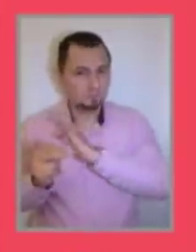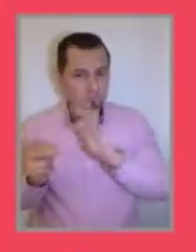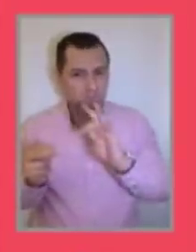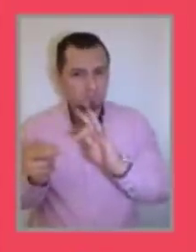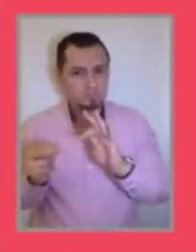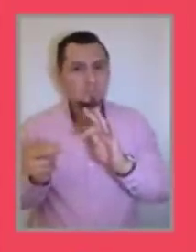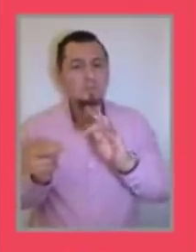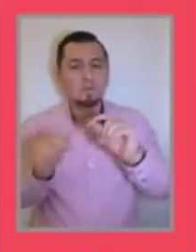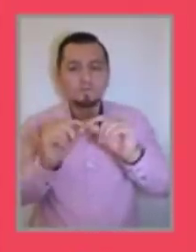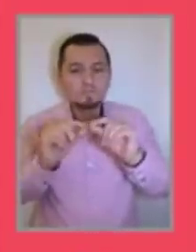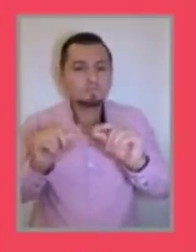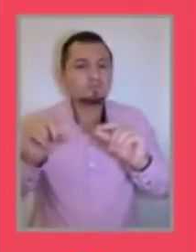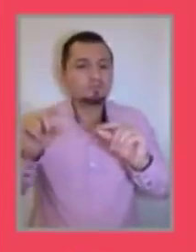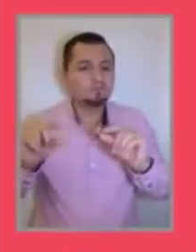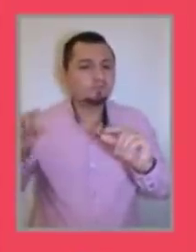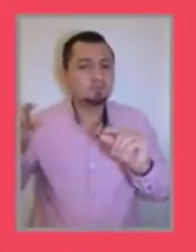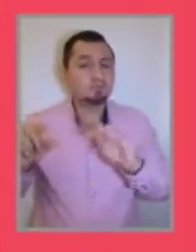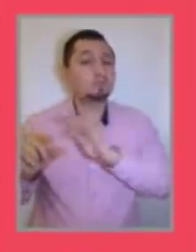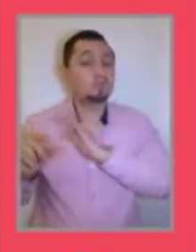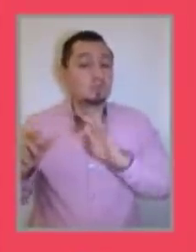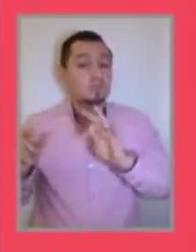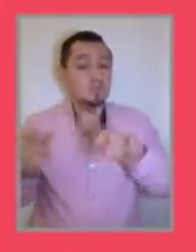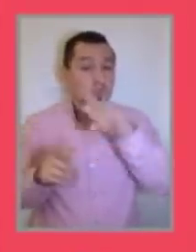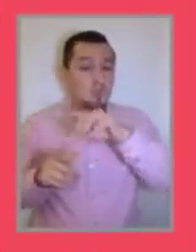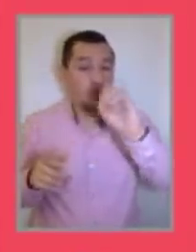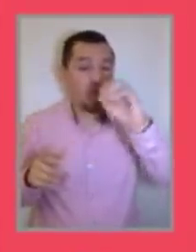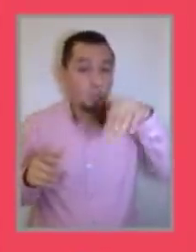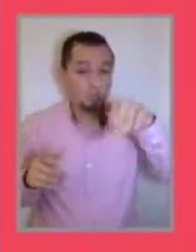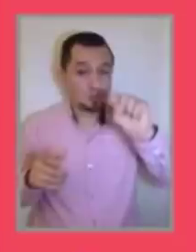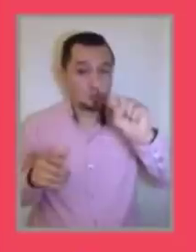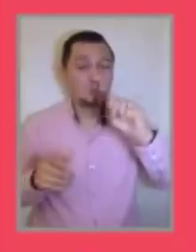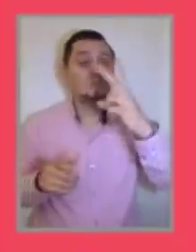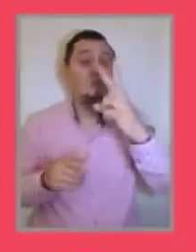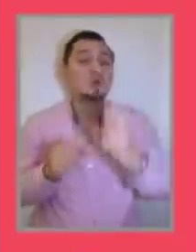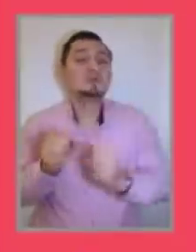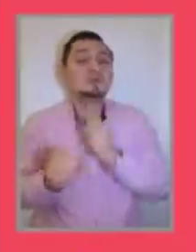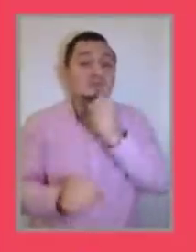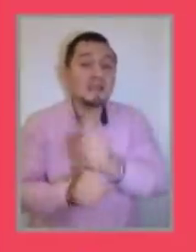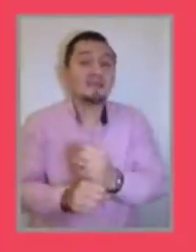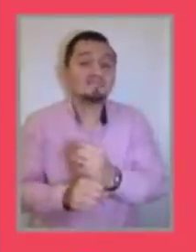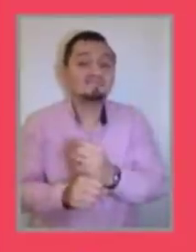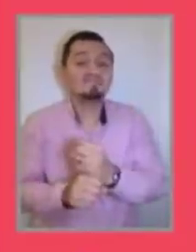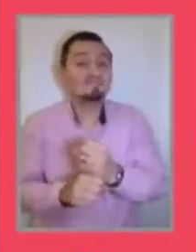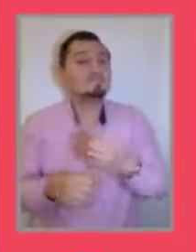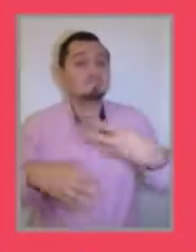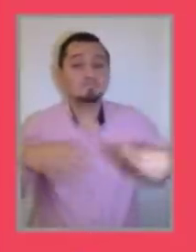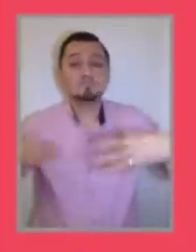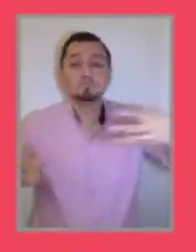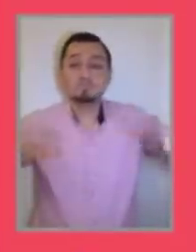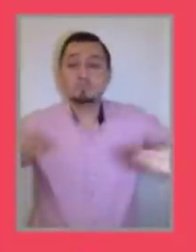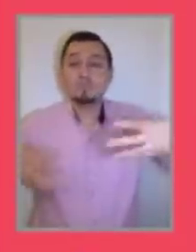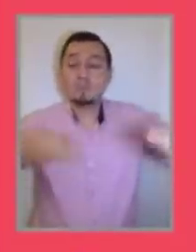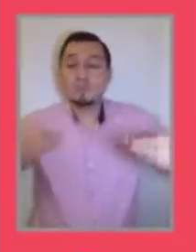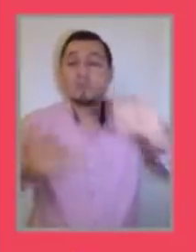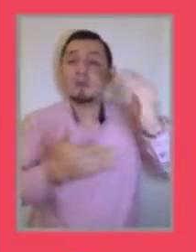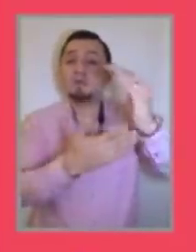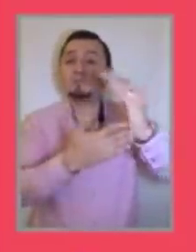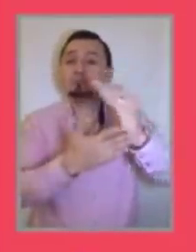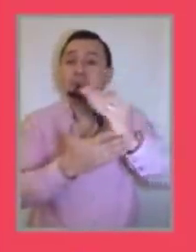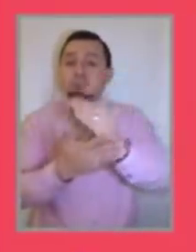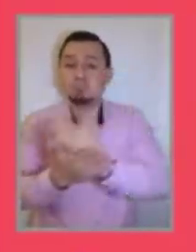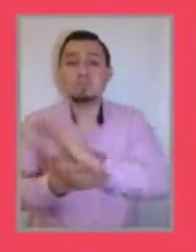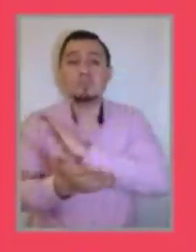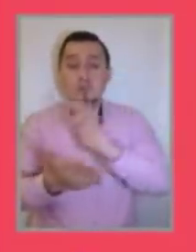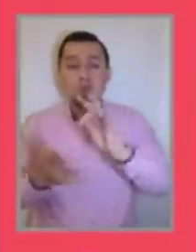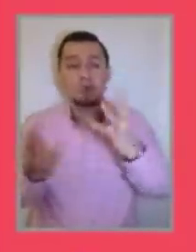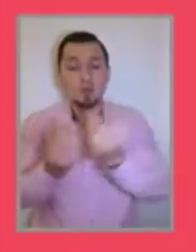permanente durante cuando menos, según la Organización Mundial de la Salud, 2 años nomás. Pues insisto, si alguien cree que podemos